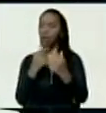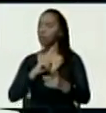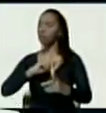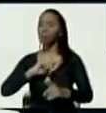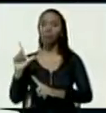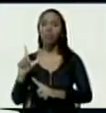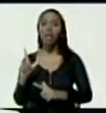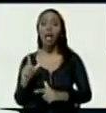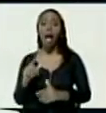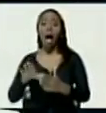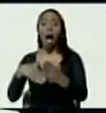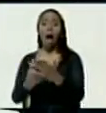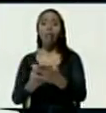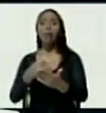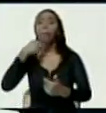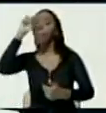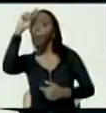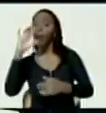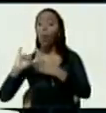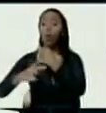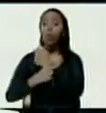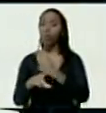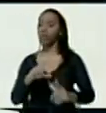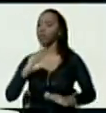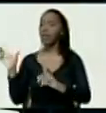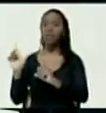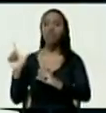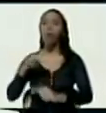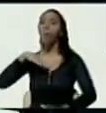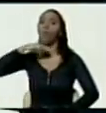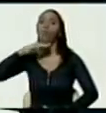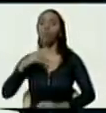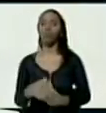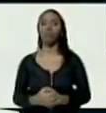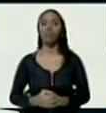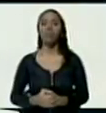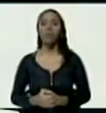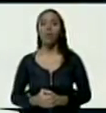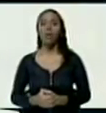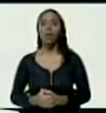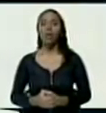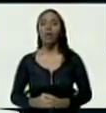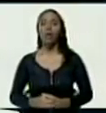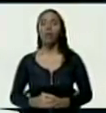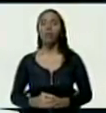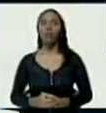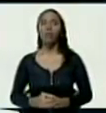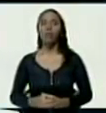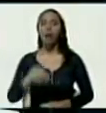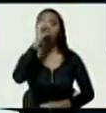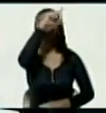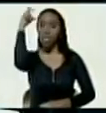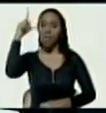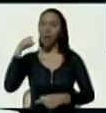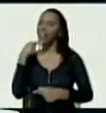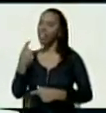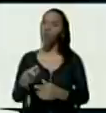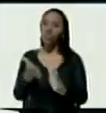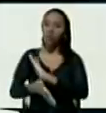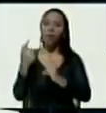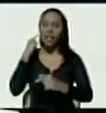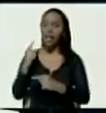el papá de Guaidó recibió real de Alejandro Betancourt. Y Antonio Ledesma, ¿qué tiene que decir de su yerno, que es socio de Alejandro